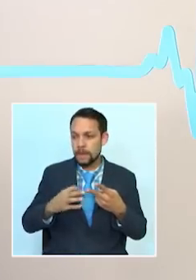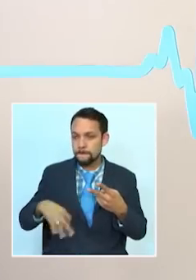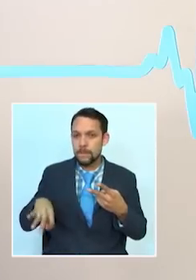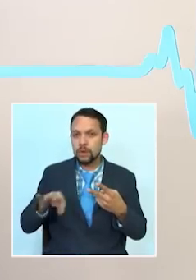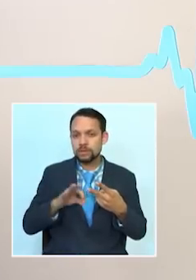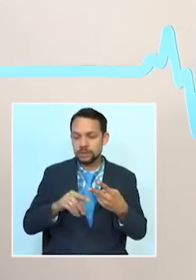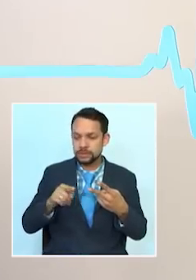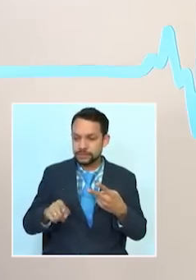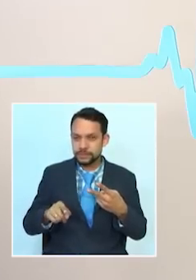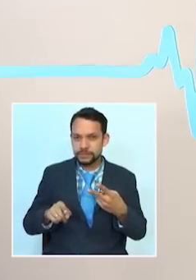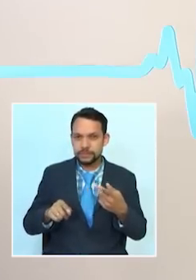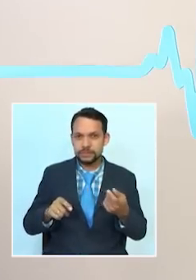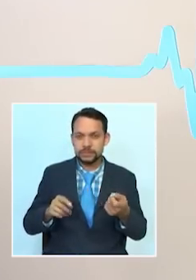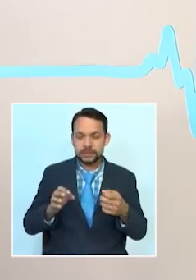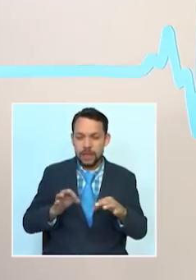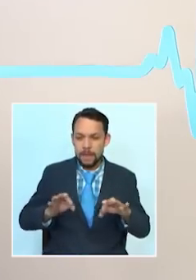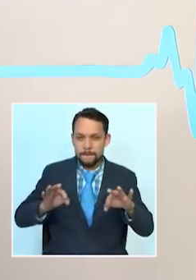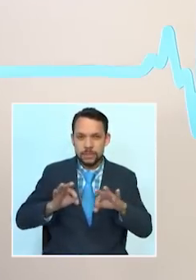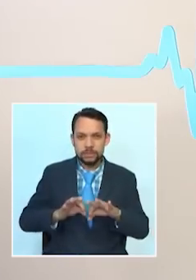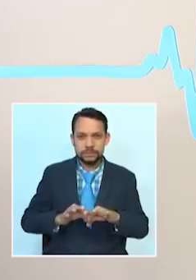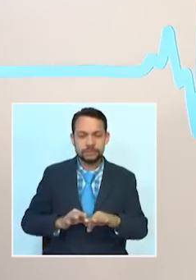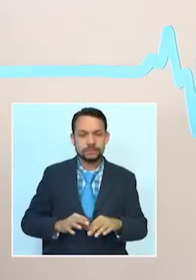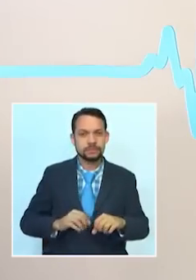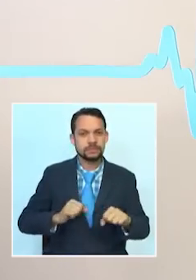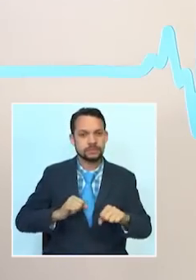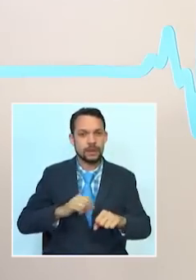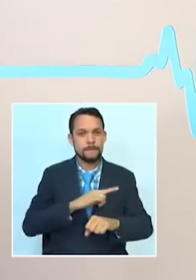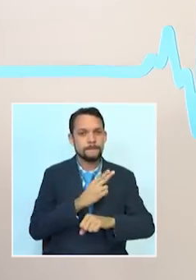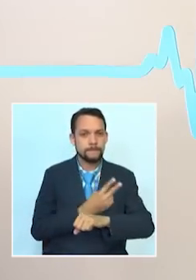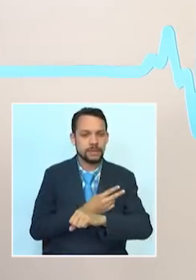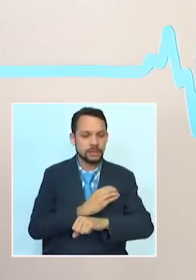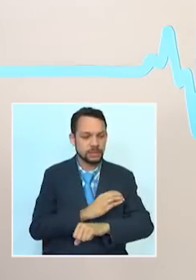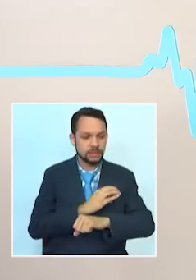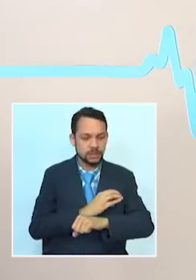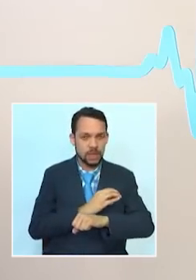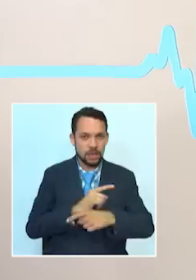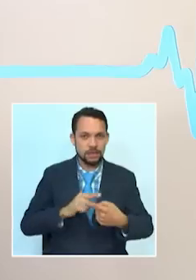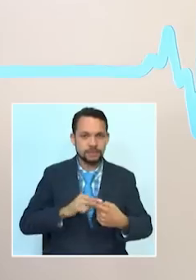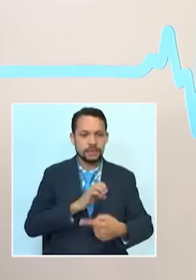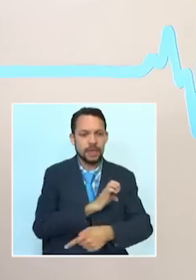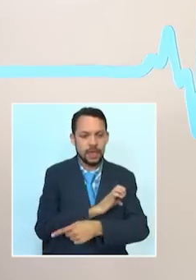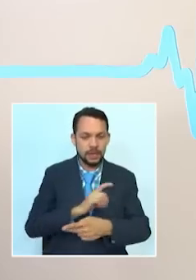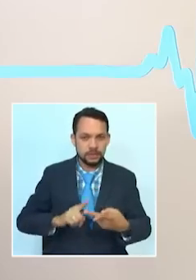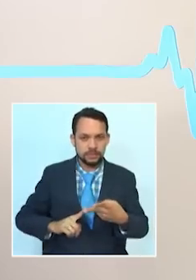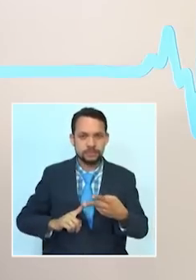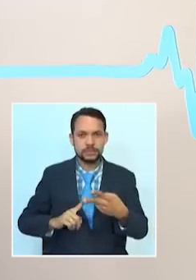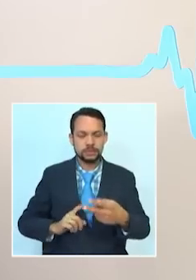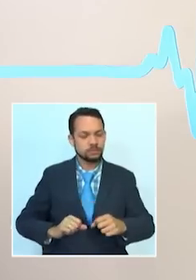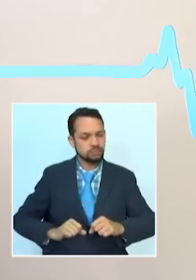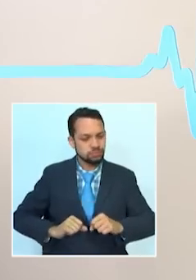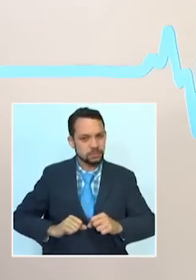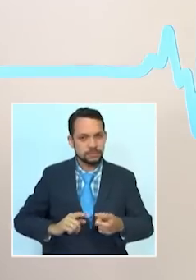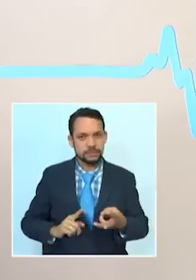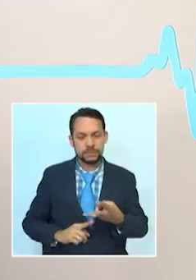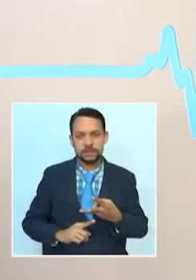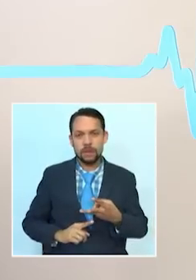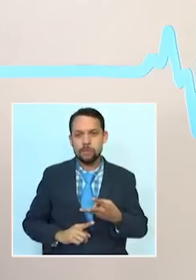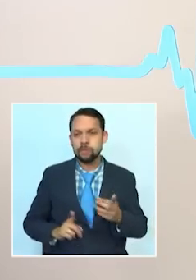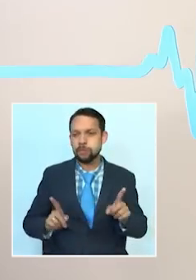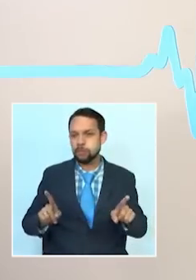importante los antioxidantes la vitamina c la vitamina e que me van a ayudar a nutrir nuevamente pero también